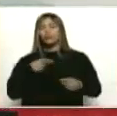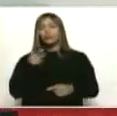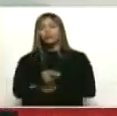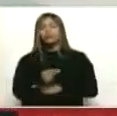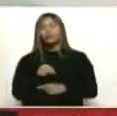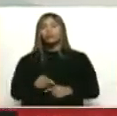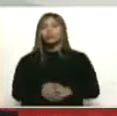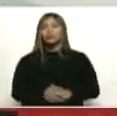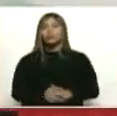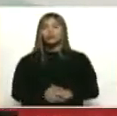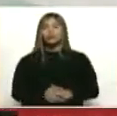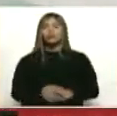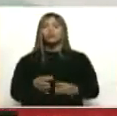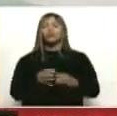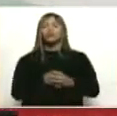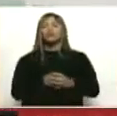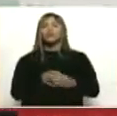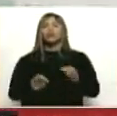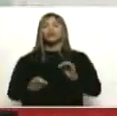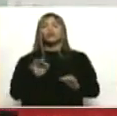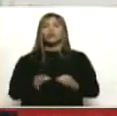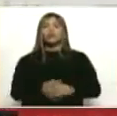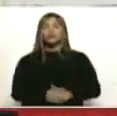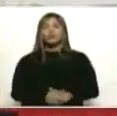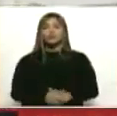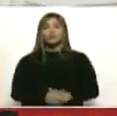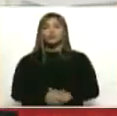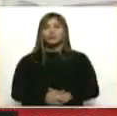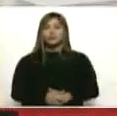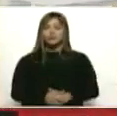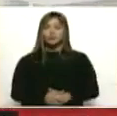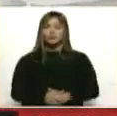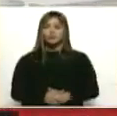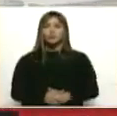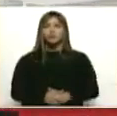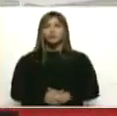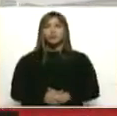Es un decreto del Poder Ejecutivo que